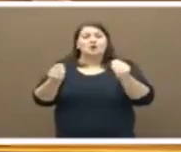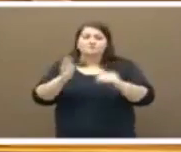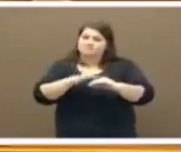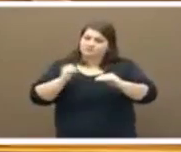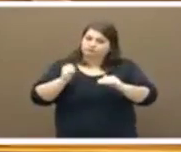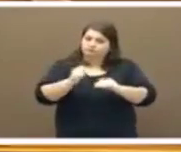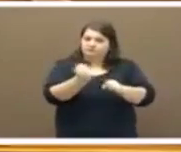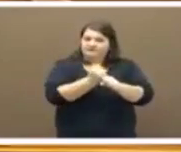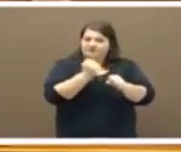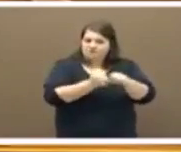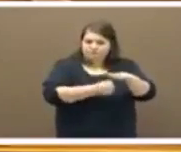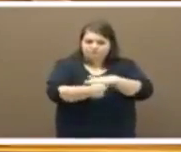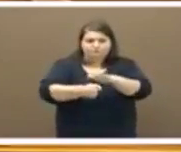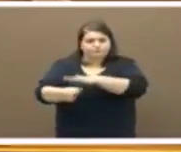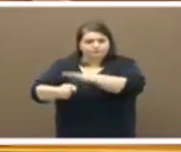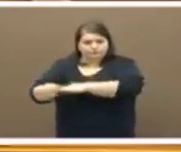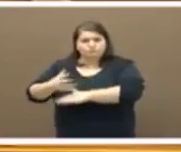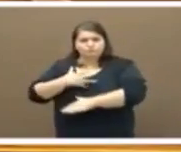empleabilidad de los